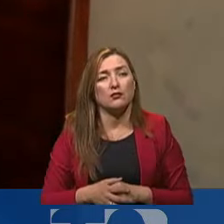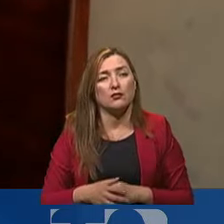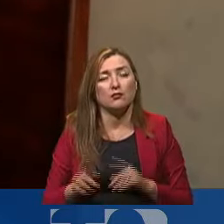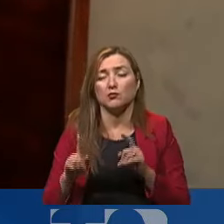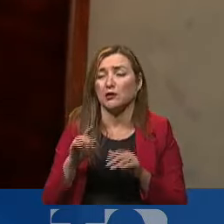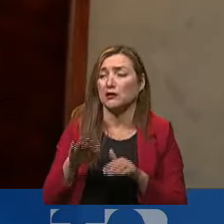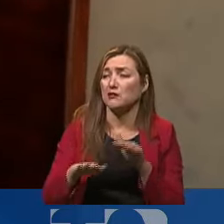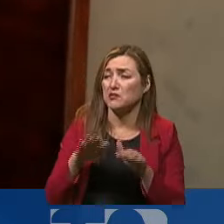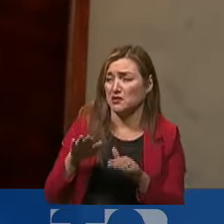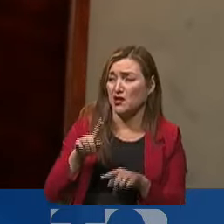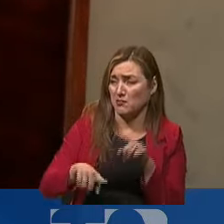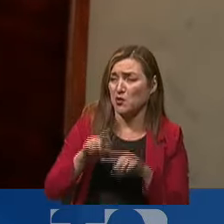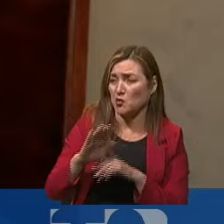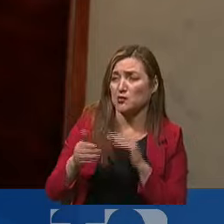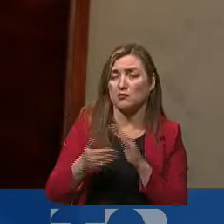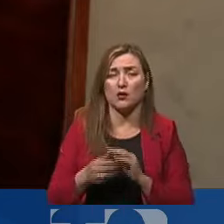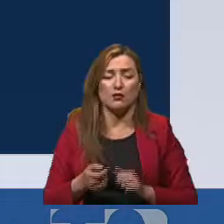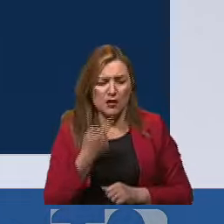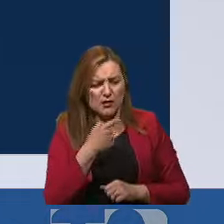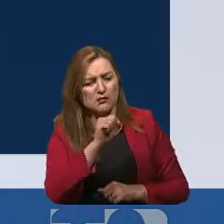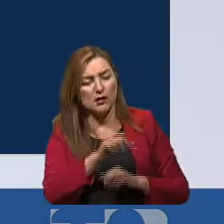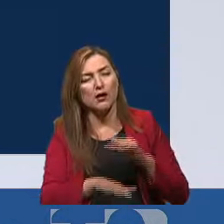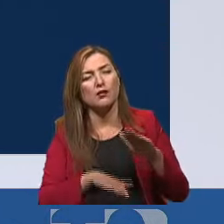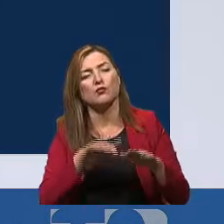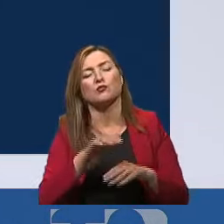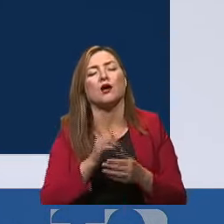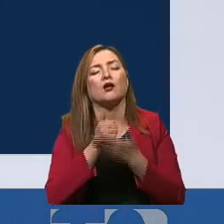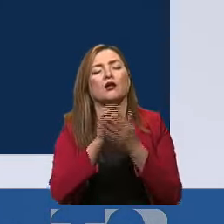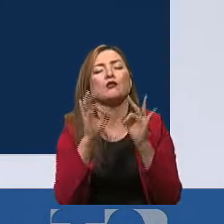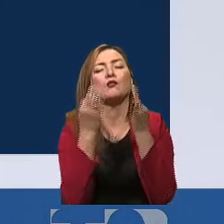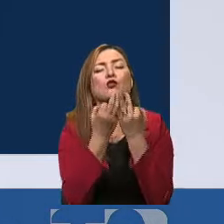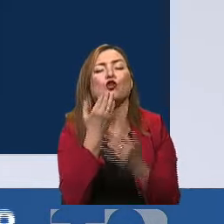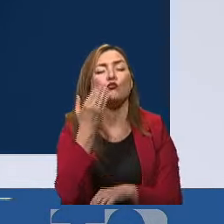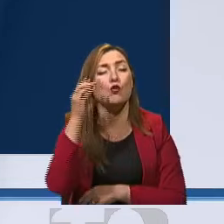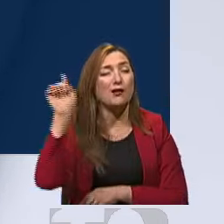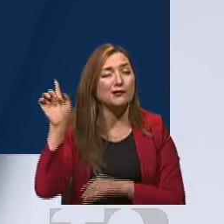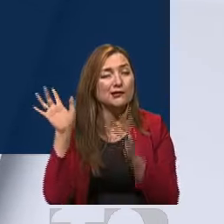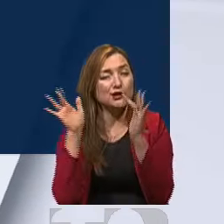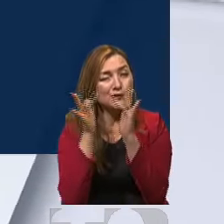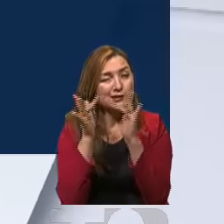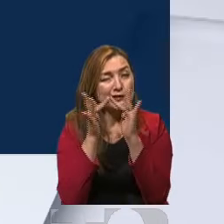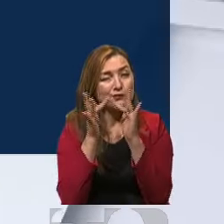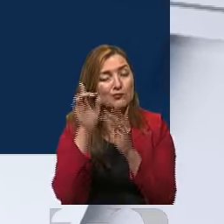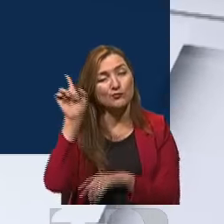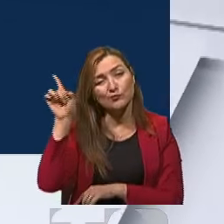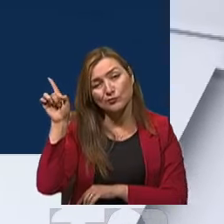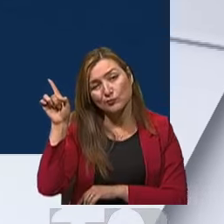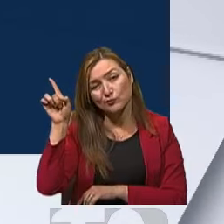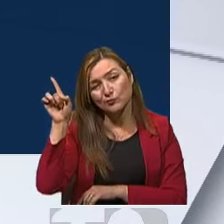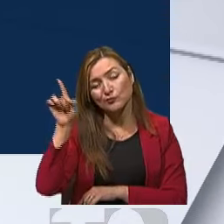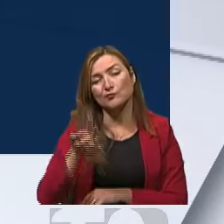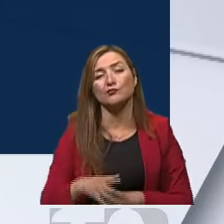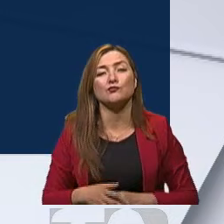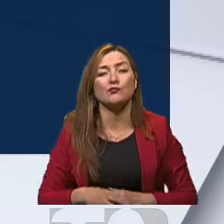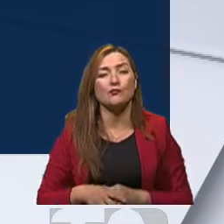caminar, tendré amigos. Yo le he dicho que sí vas a caminar. Para ayudar a esta familia, comuníquese al